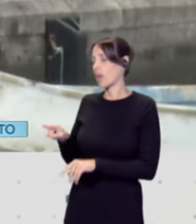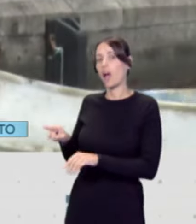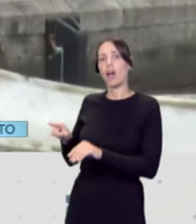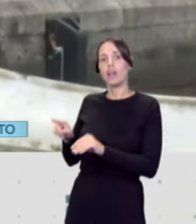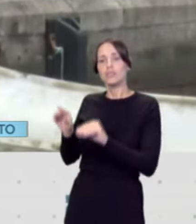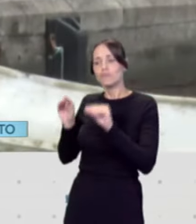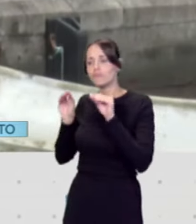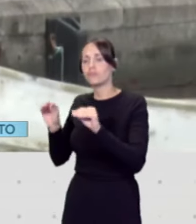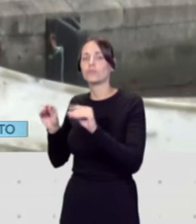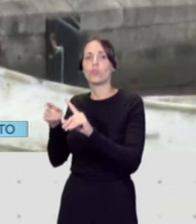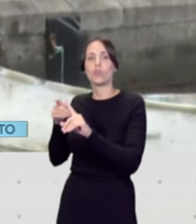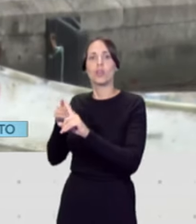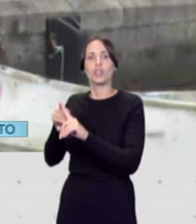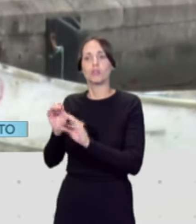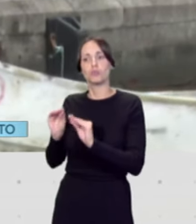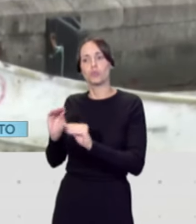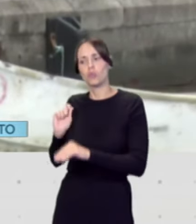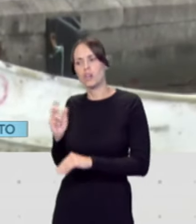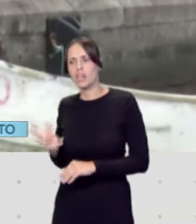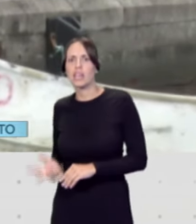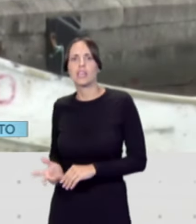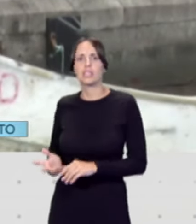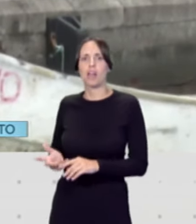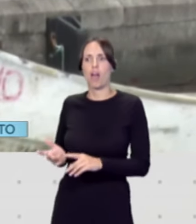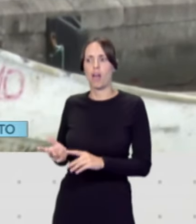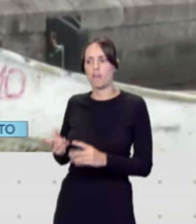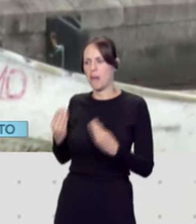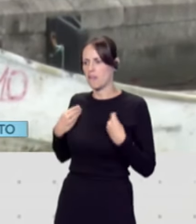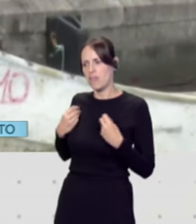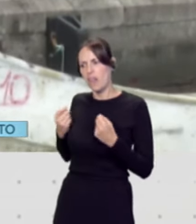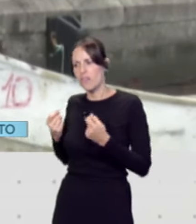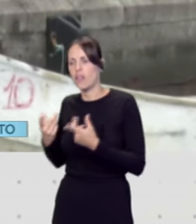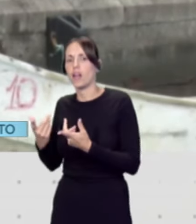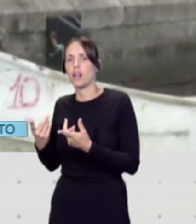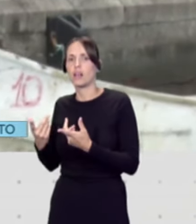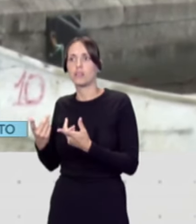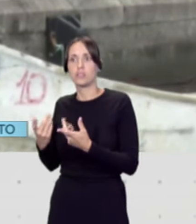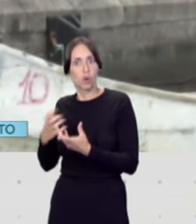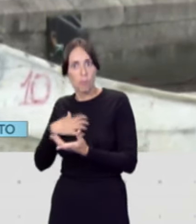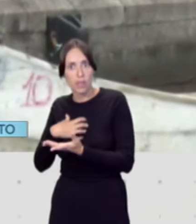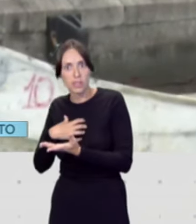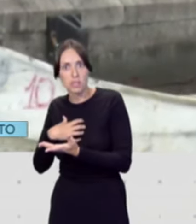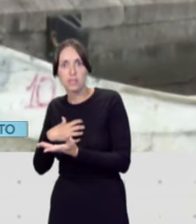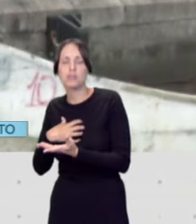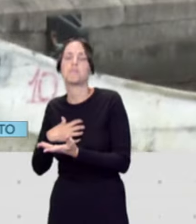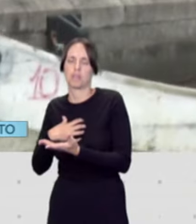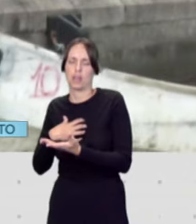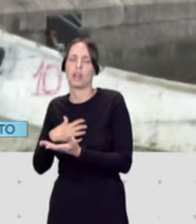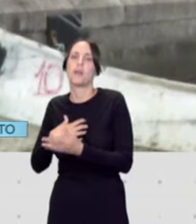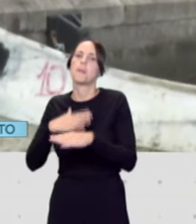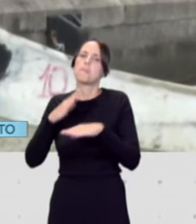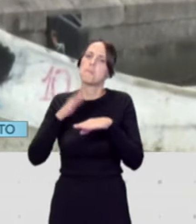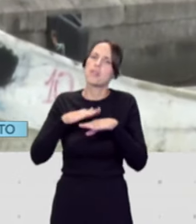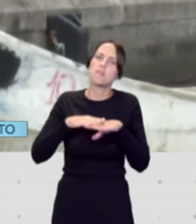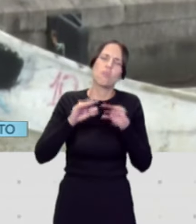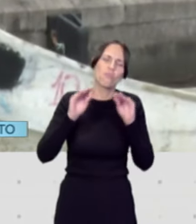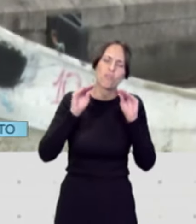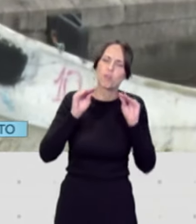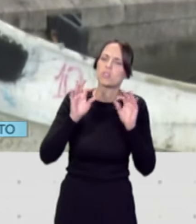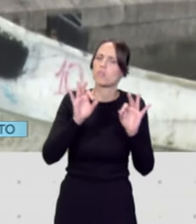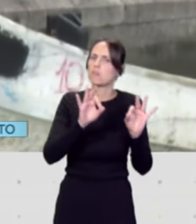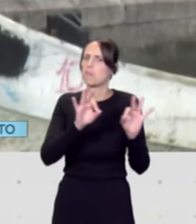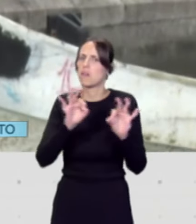riqueza suficiente como para garantizar su vida allí, por lo menos en colocar una situación de formación, de preparación,